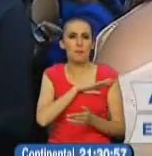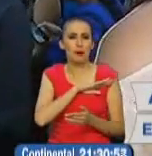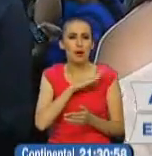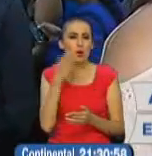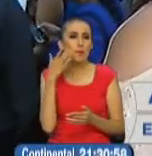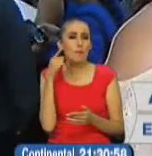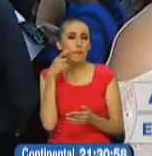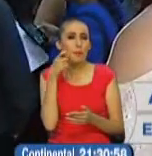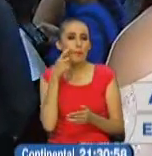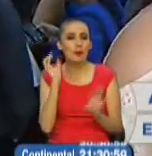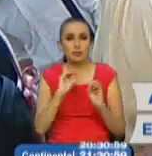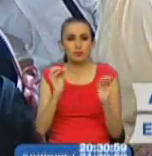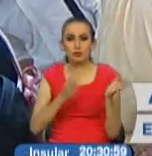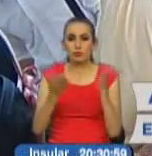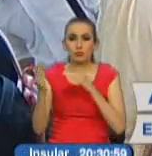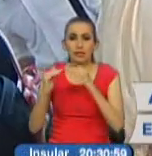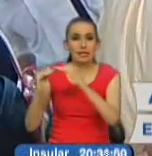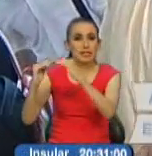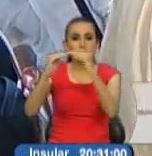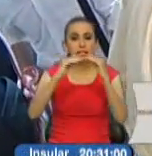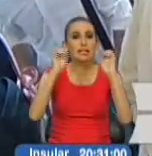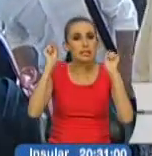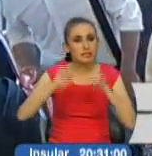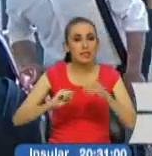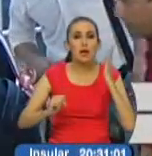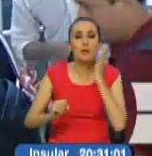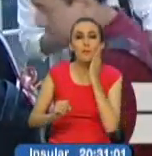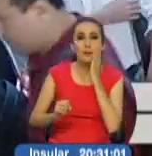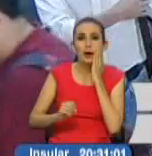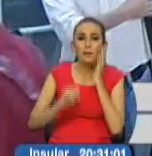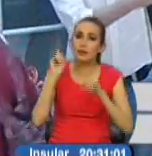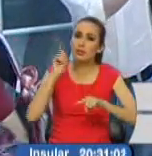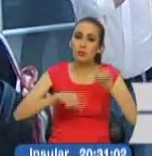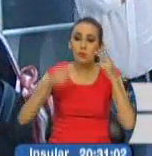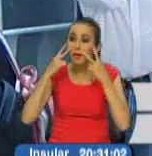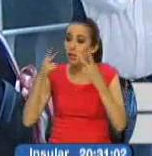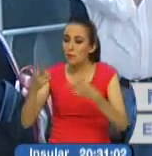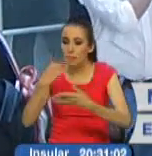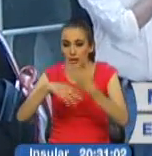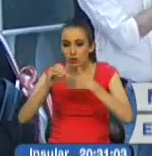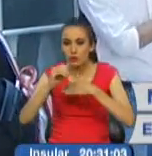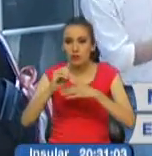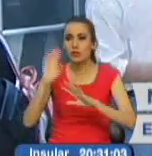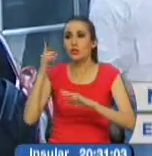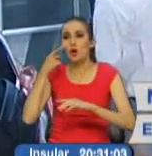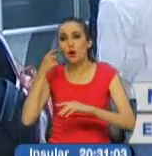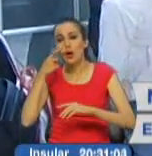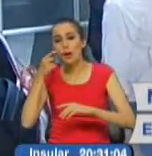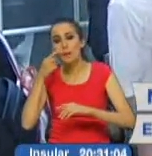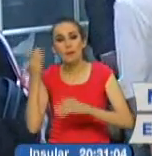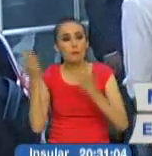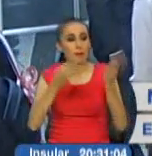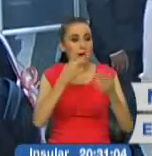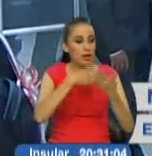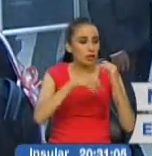en la igualdad y equidad. A ciertas madres de familia no le permiten ver al papá, como también el padre no le permite ver a la